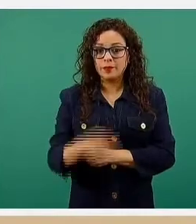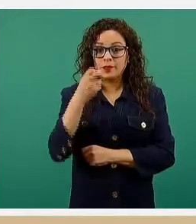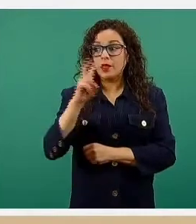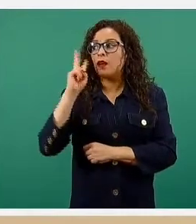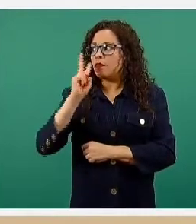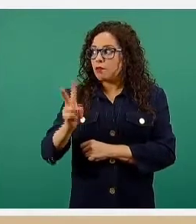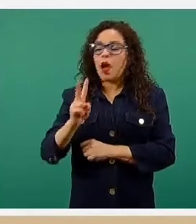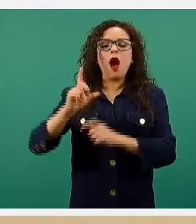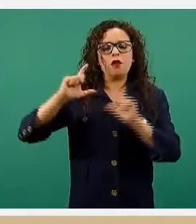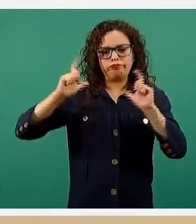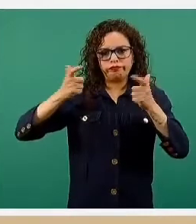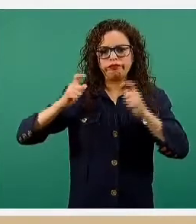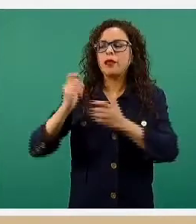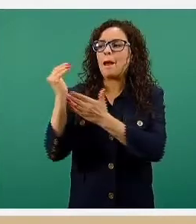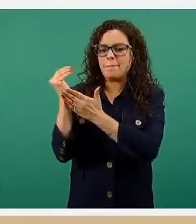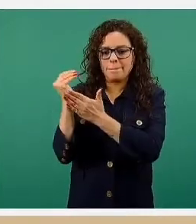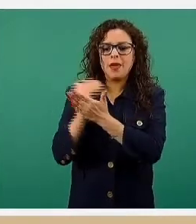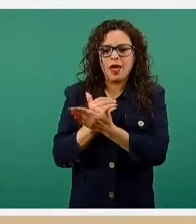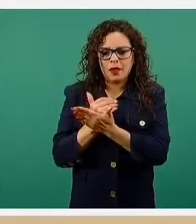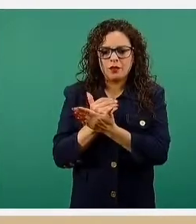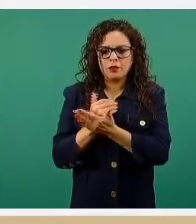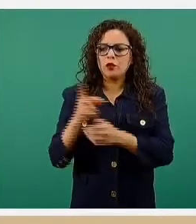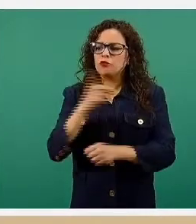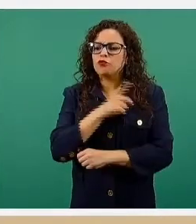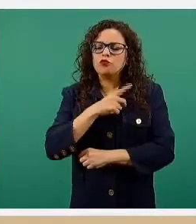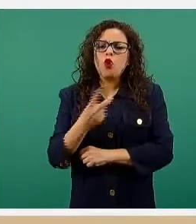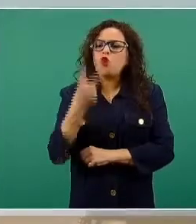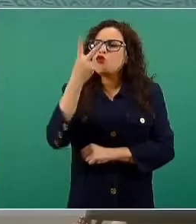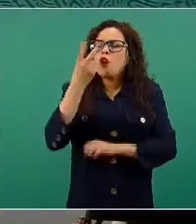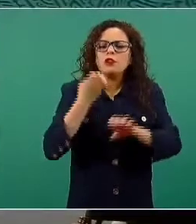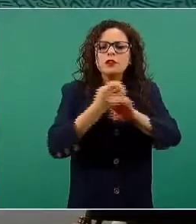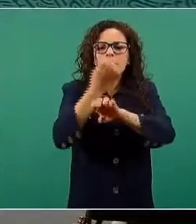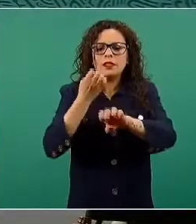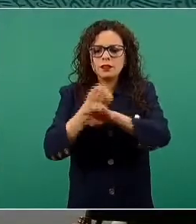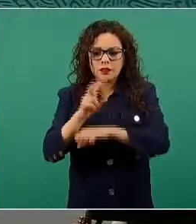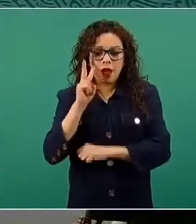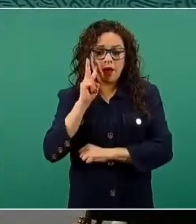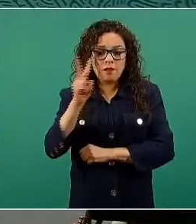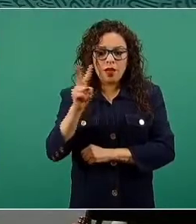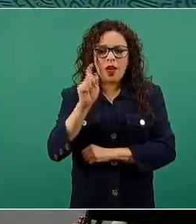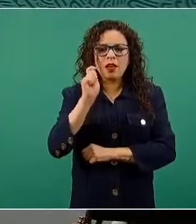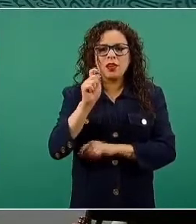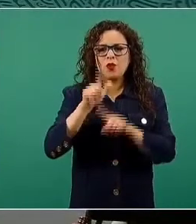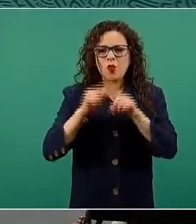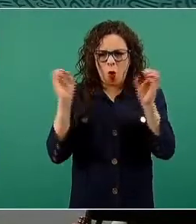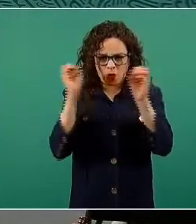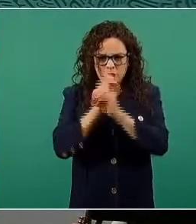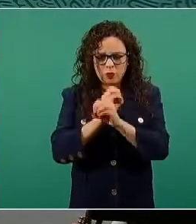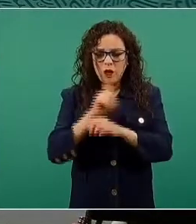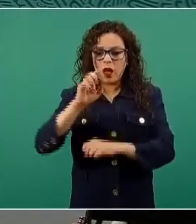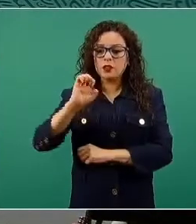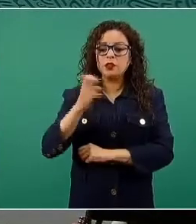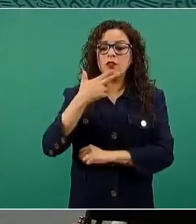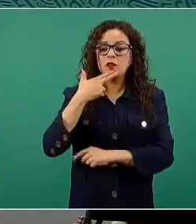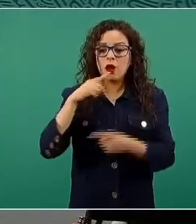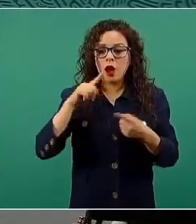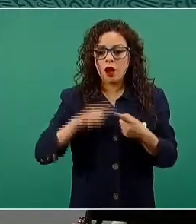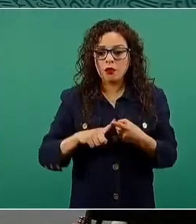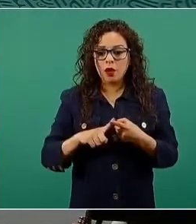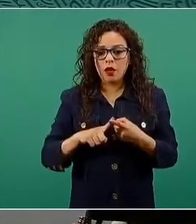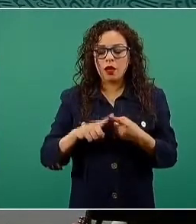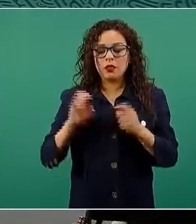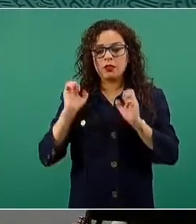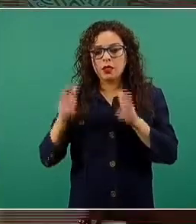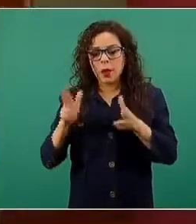disminución importante con solo 2 entidades identificadas en el mapa, Tabasco y Chihuahua, que estarían entre este